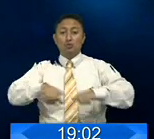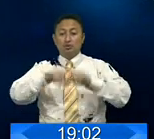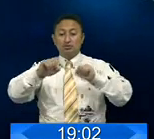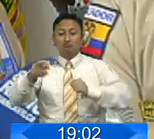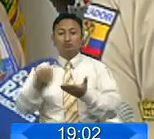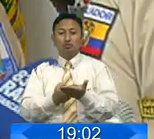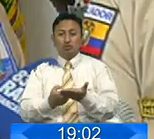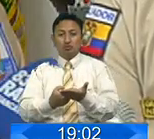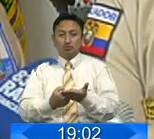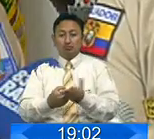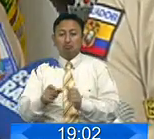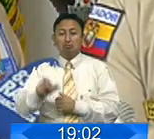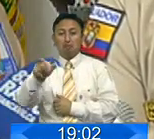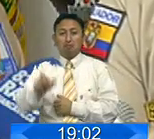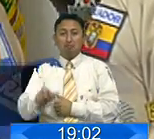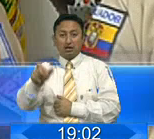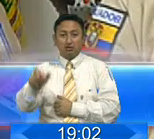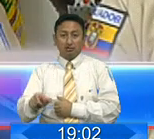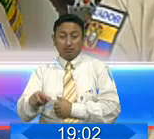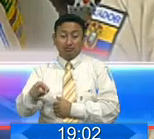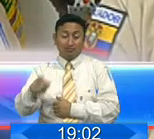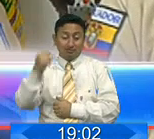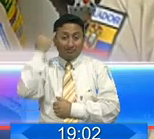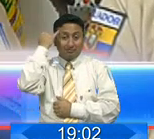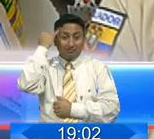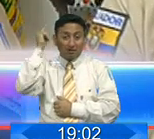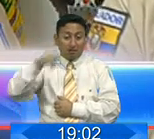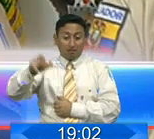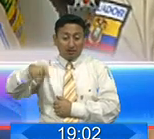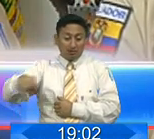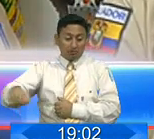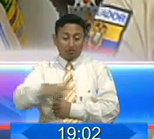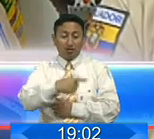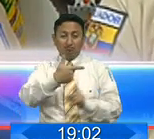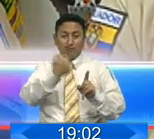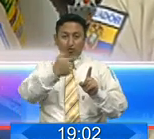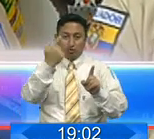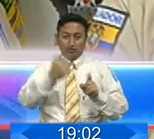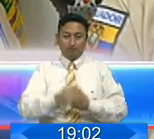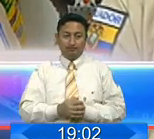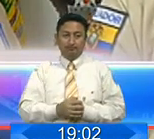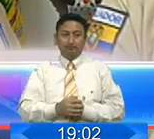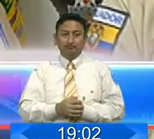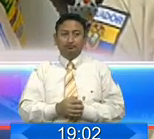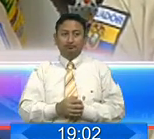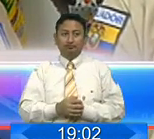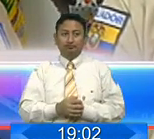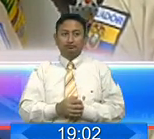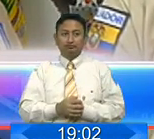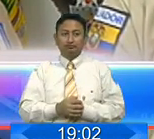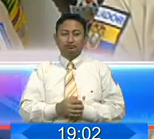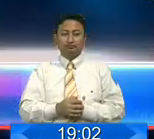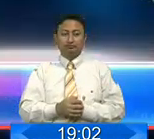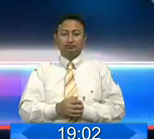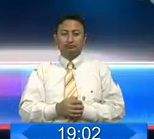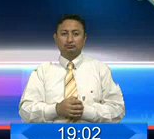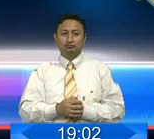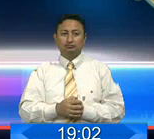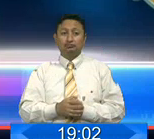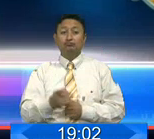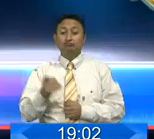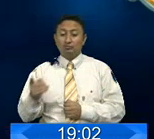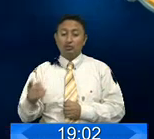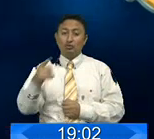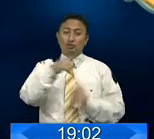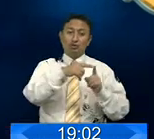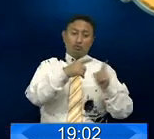reunión con aquellas personas que se presume fueron los que contrataron realizar este trabajo delictivo. El recorrido